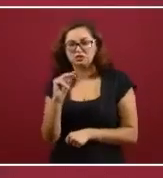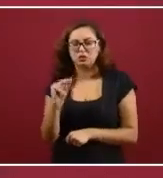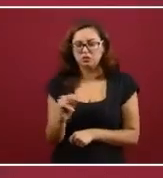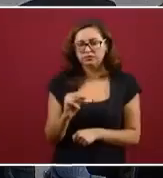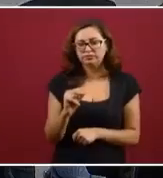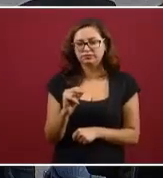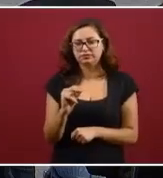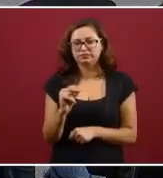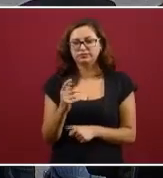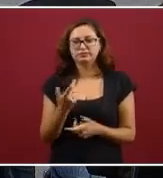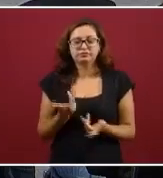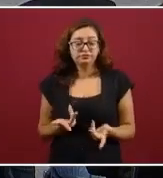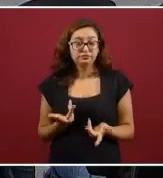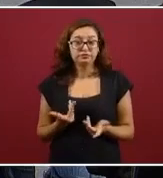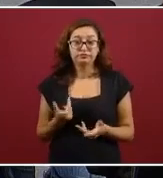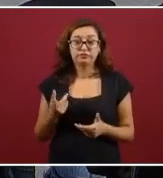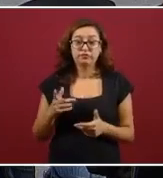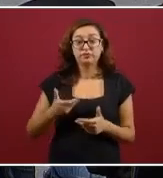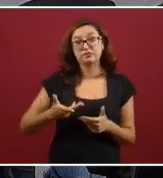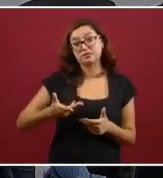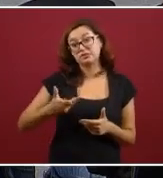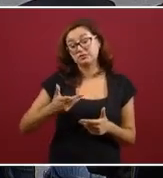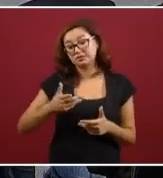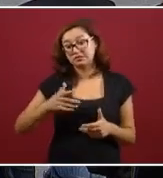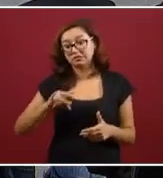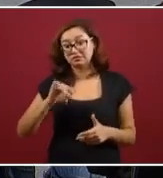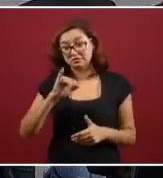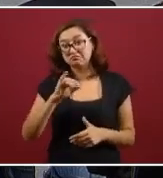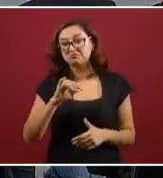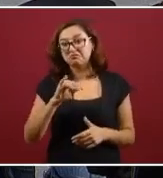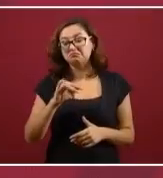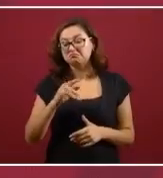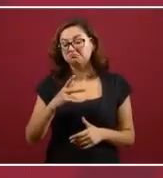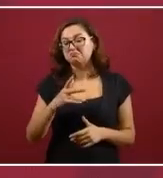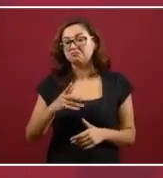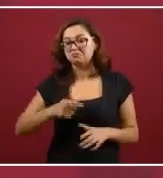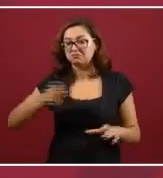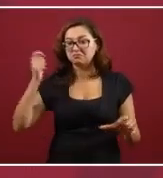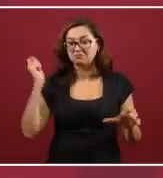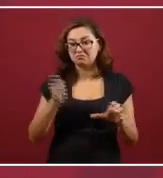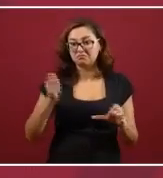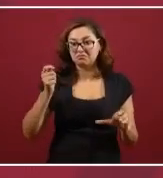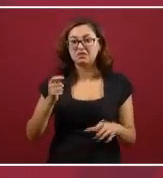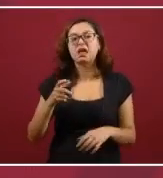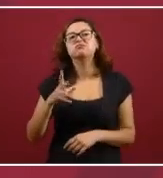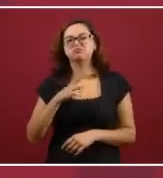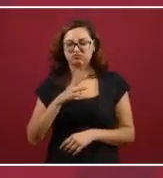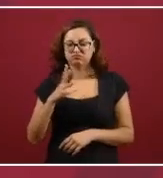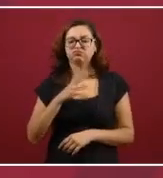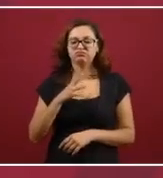la resolución preliminar era que sí había un margen de dumping.